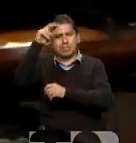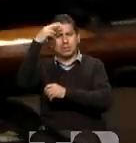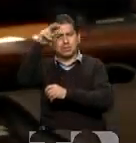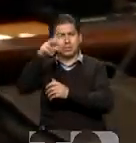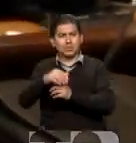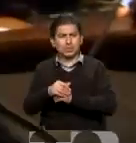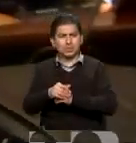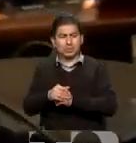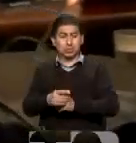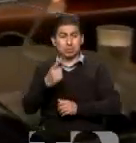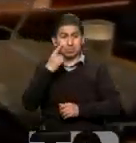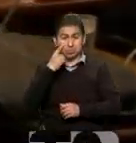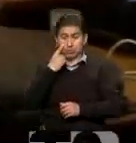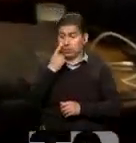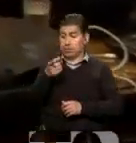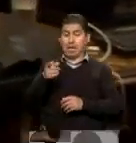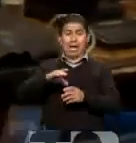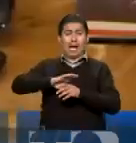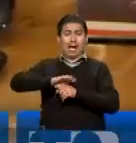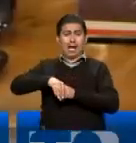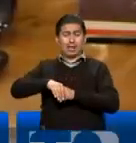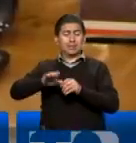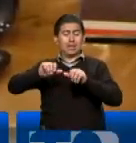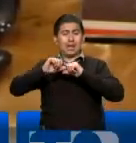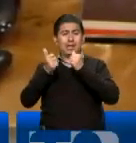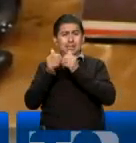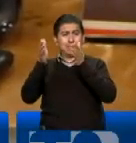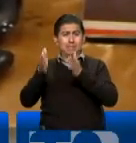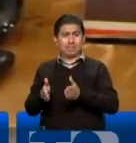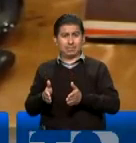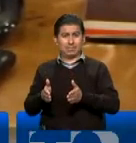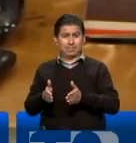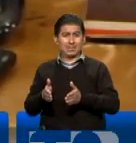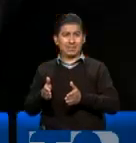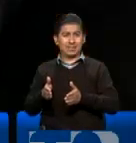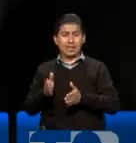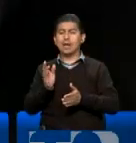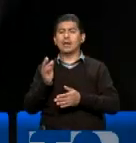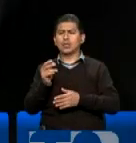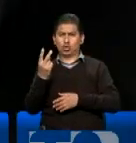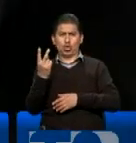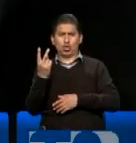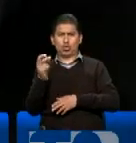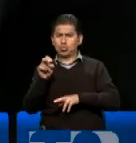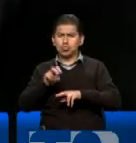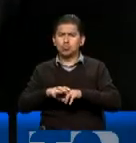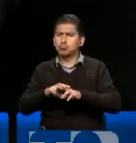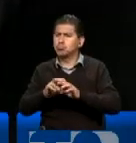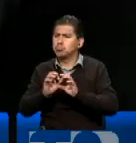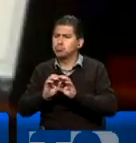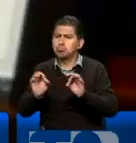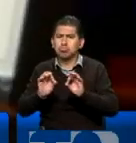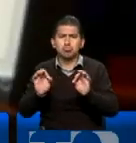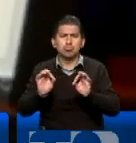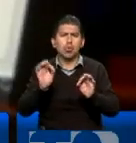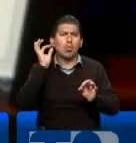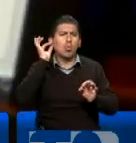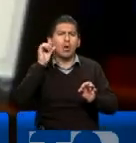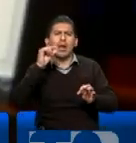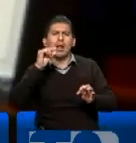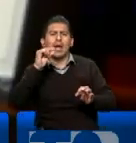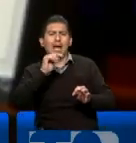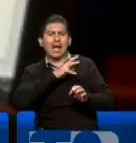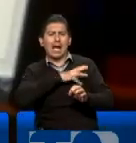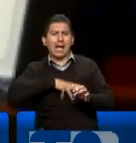Las curules de dos de ellos están vacías. Solo el alterno de Gabriela Rivadeneira acudió a la sesión este jueves. Los tres